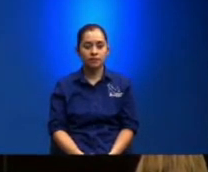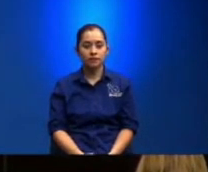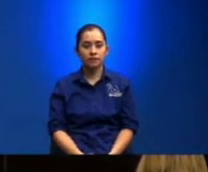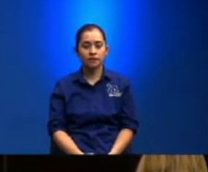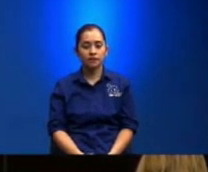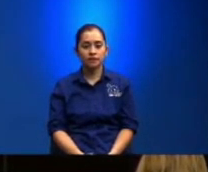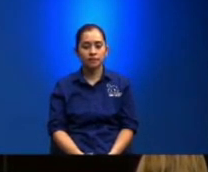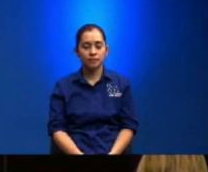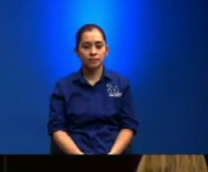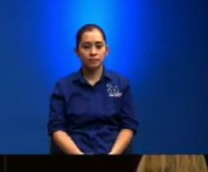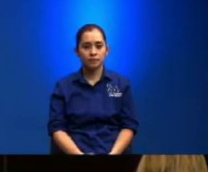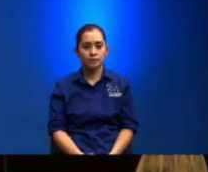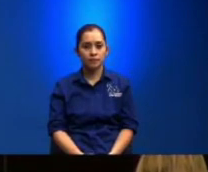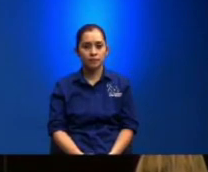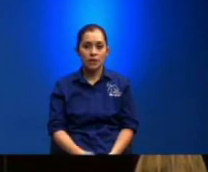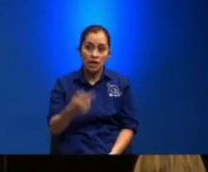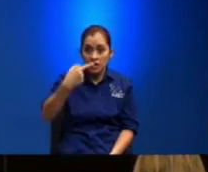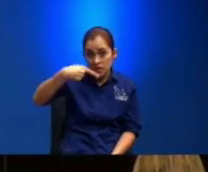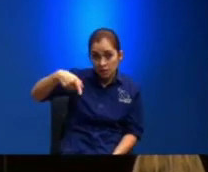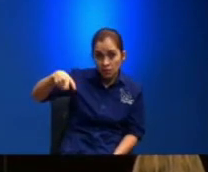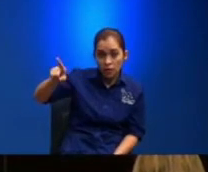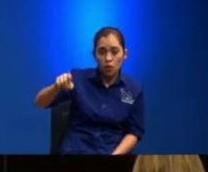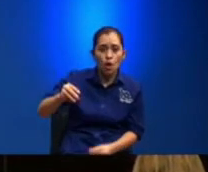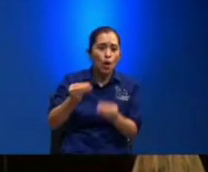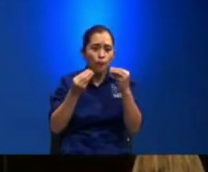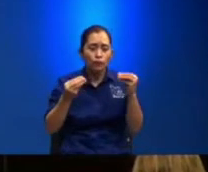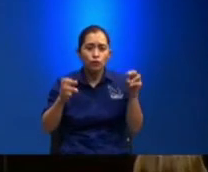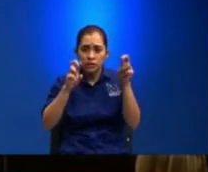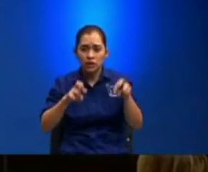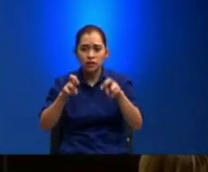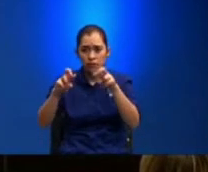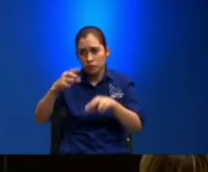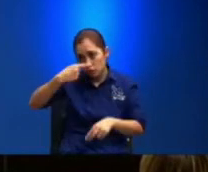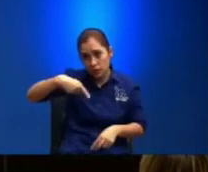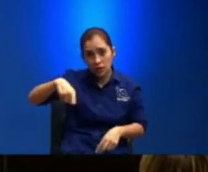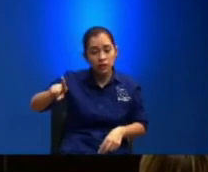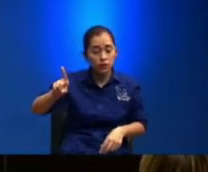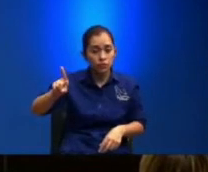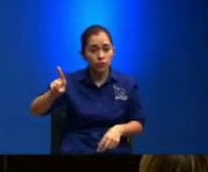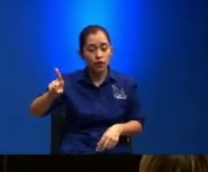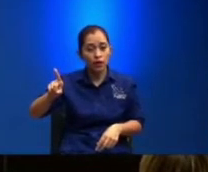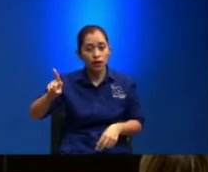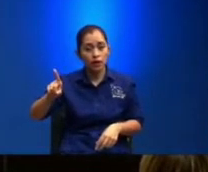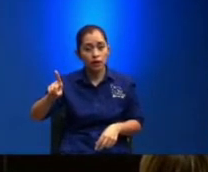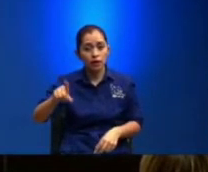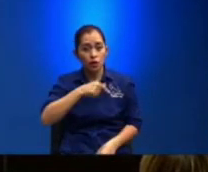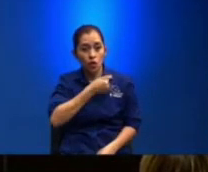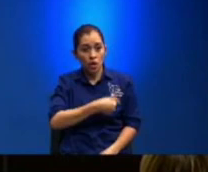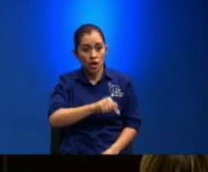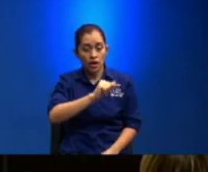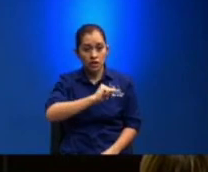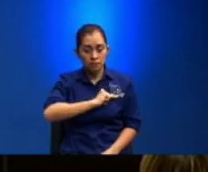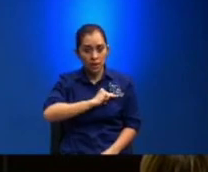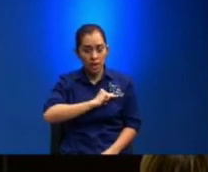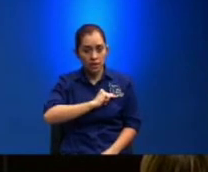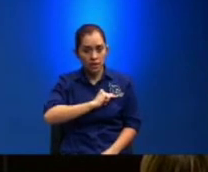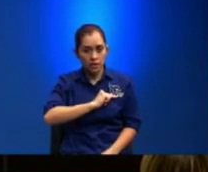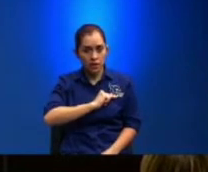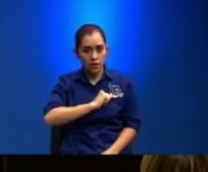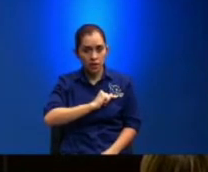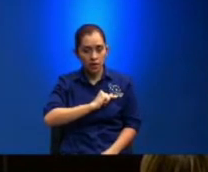era bastante dinero mejor compraban los pasajes para españa y no tienen visa hablan el mismo idioma y ganan en